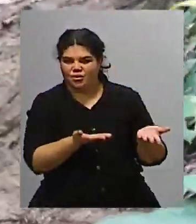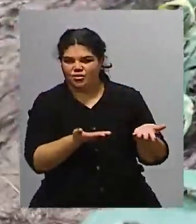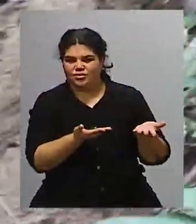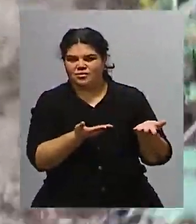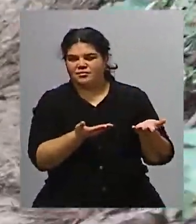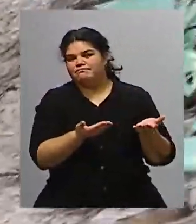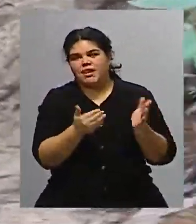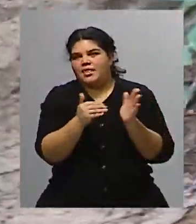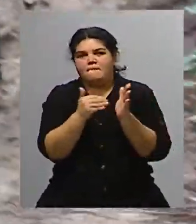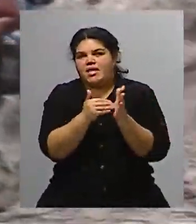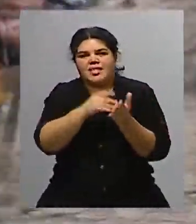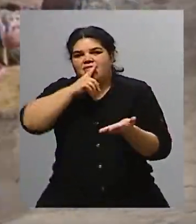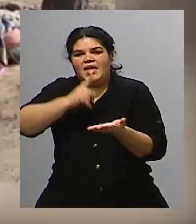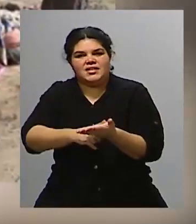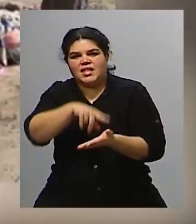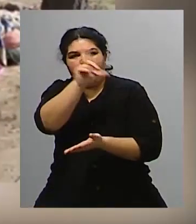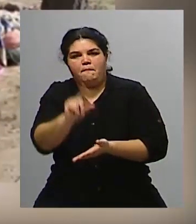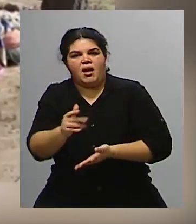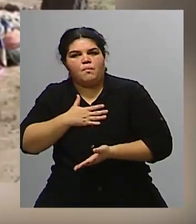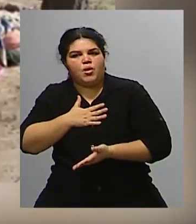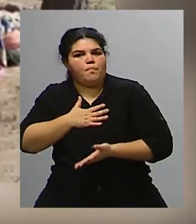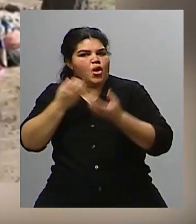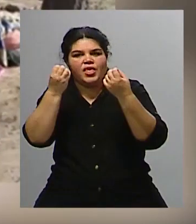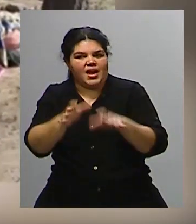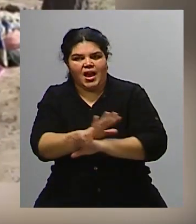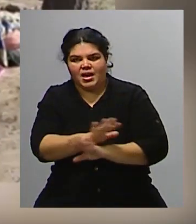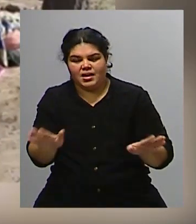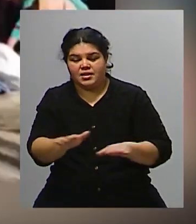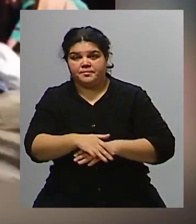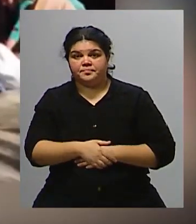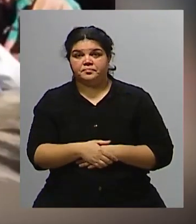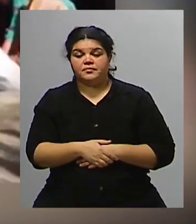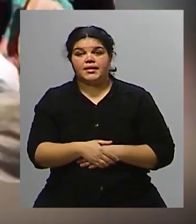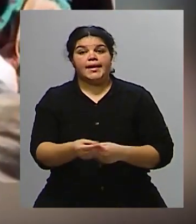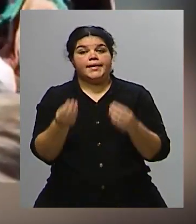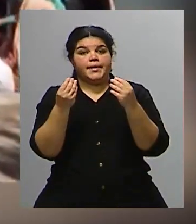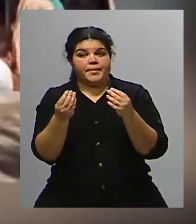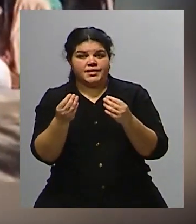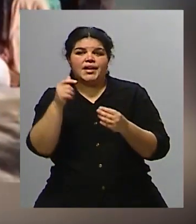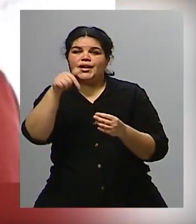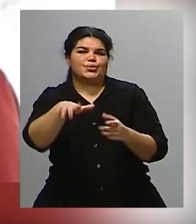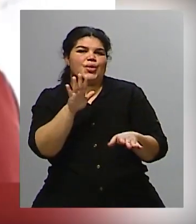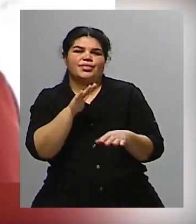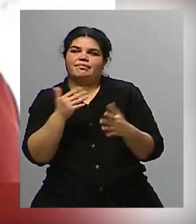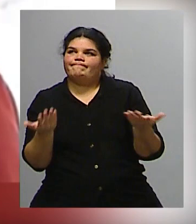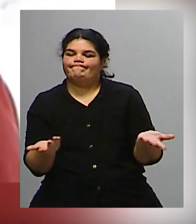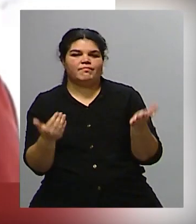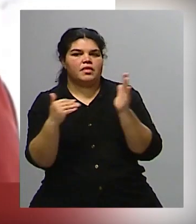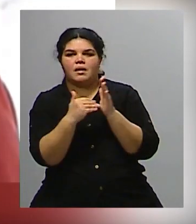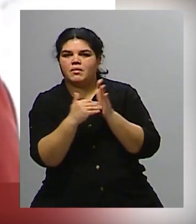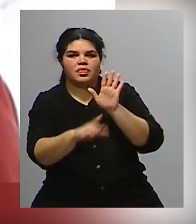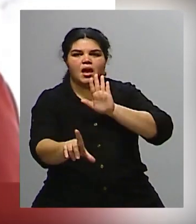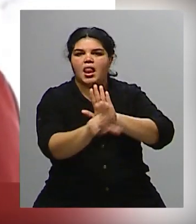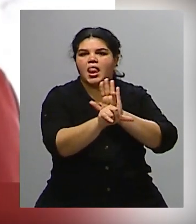hay muchas distinciones que tienen que ver con el marco más normativo, con cuestiones jurídicas, Sí. que determinan que una